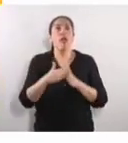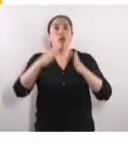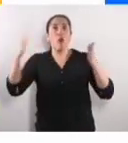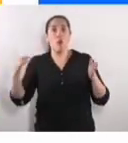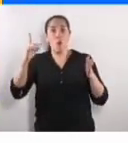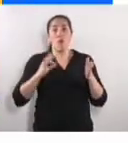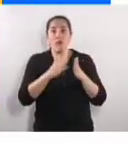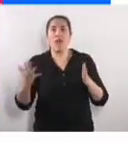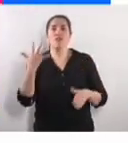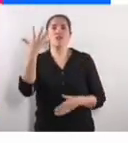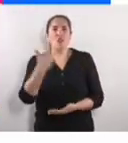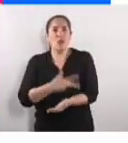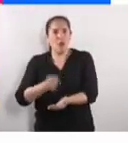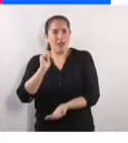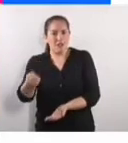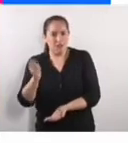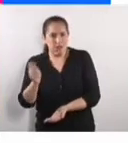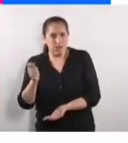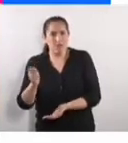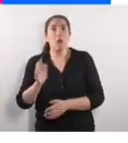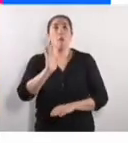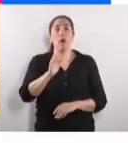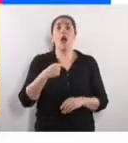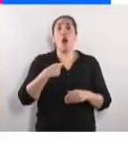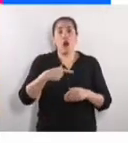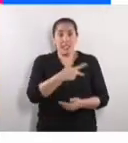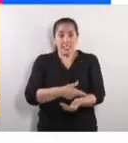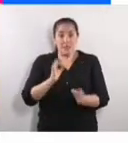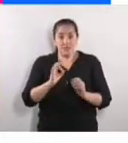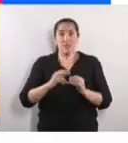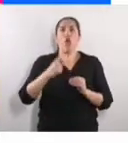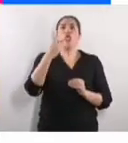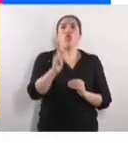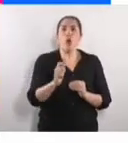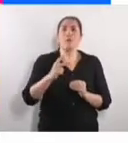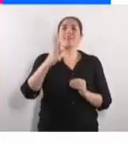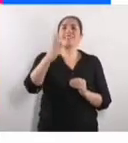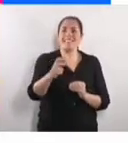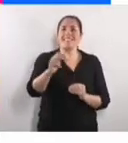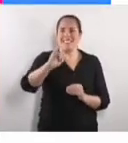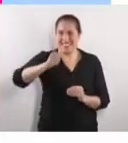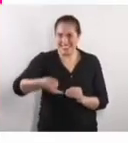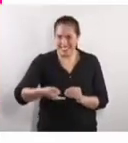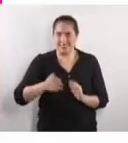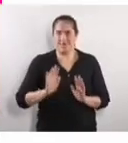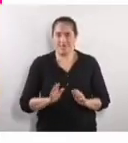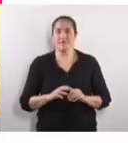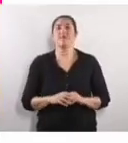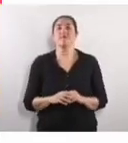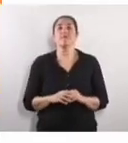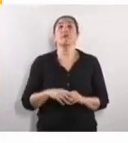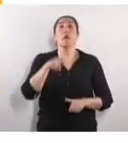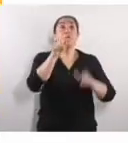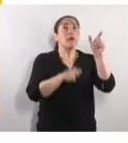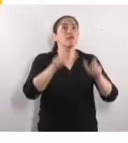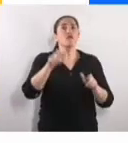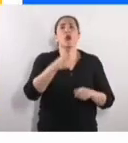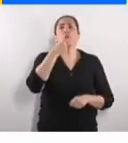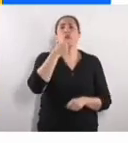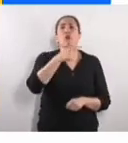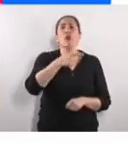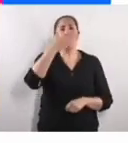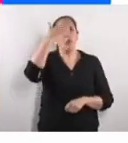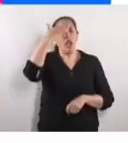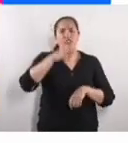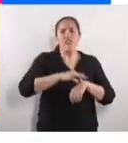hay que esperar 2 meses entre donación y donación. No pueden donar las personas que tengan enfermedades